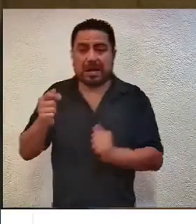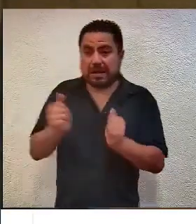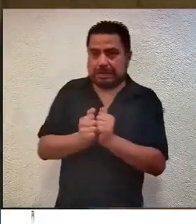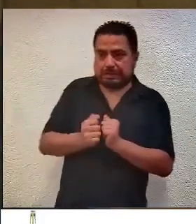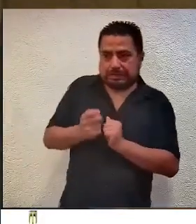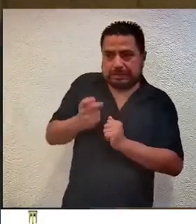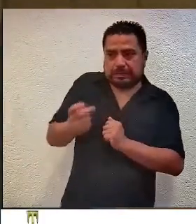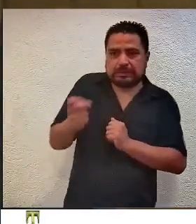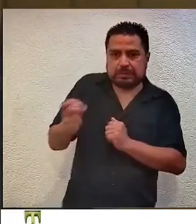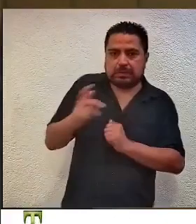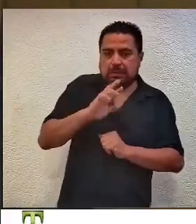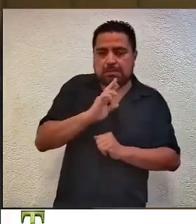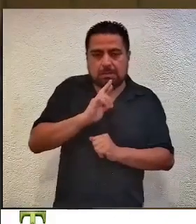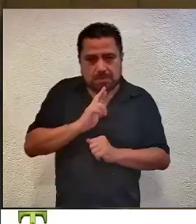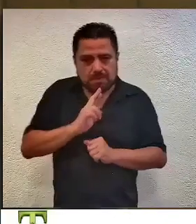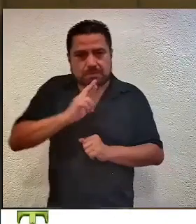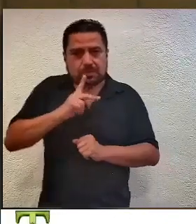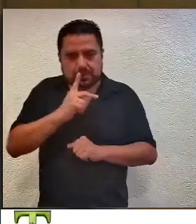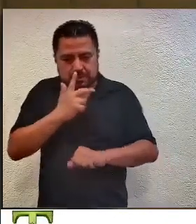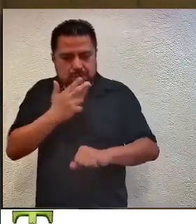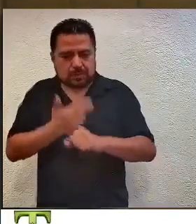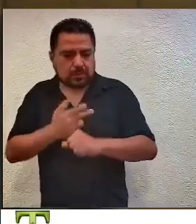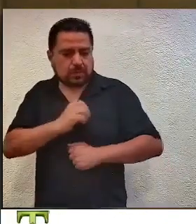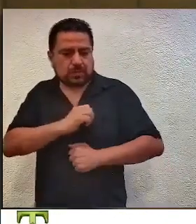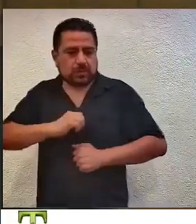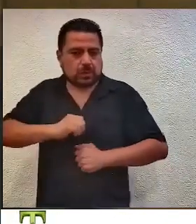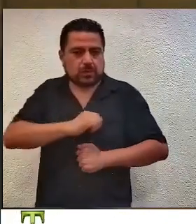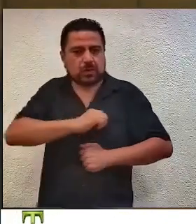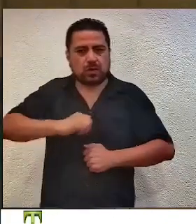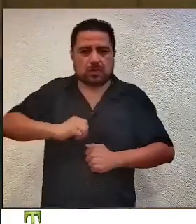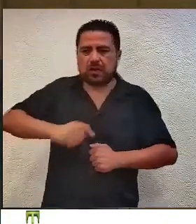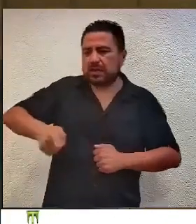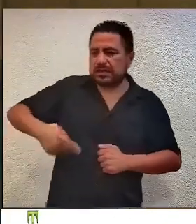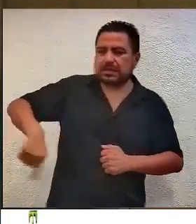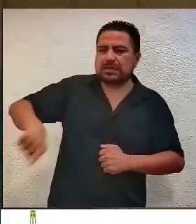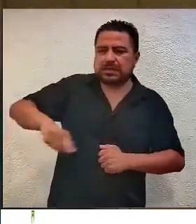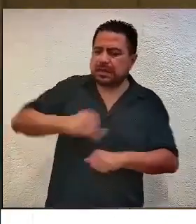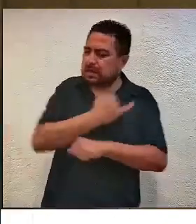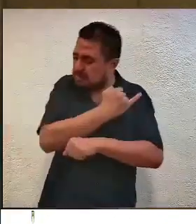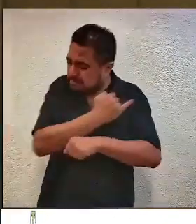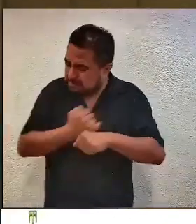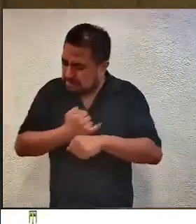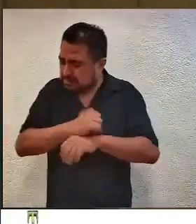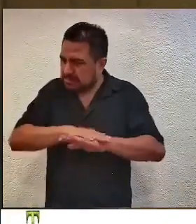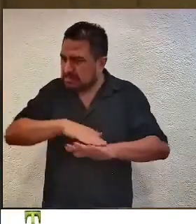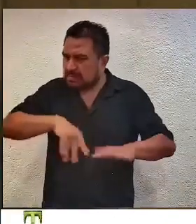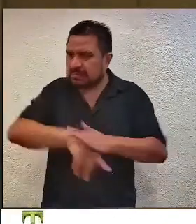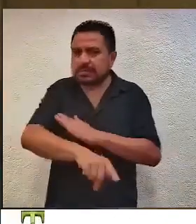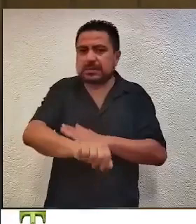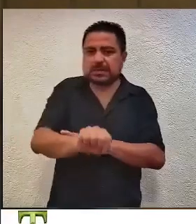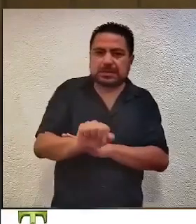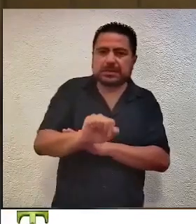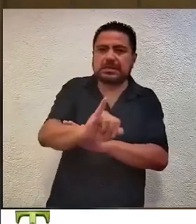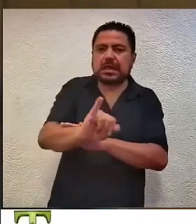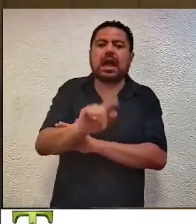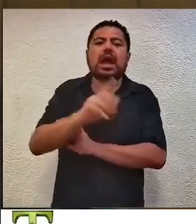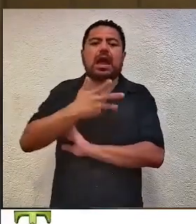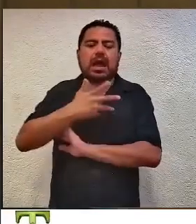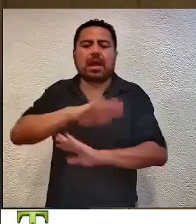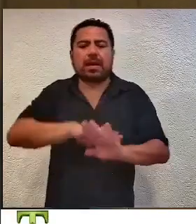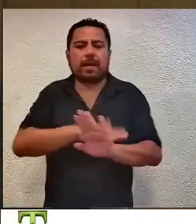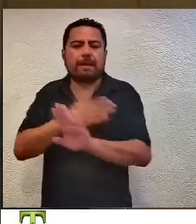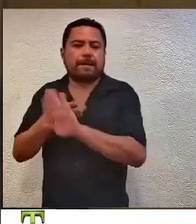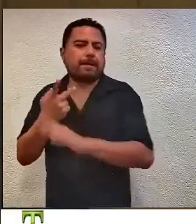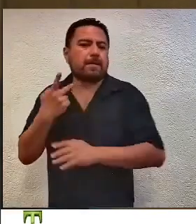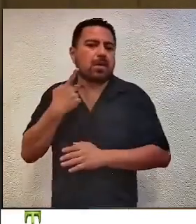sus facultades, con base en sus obligaciones, es que el que explore si a partir de los hechos hay violencia